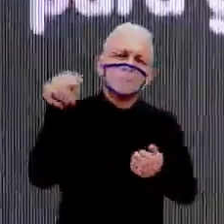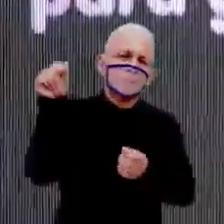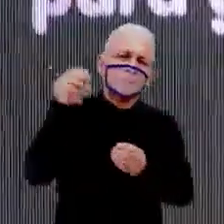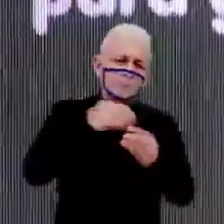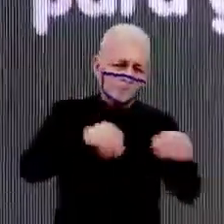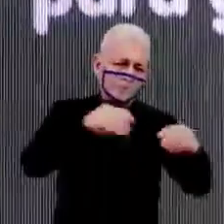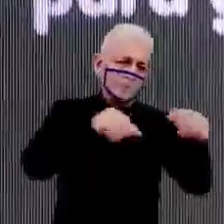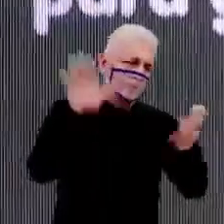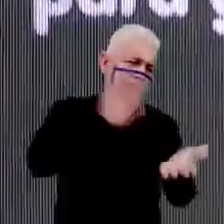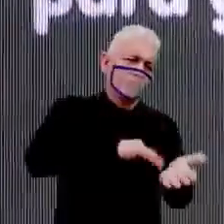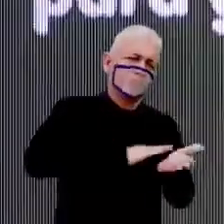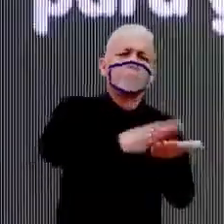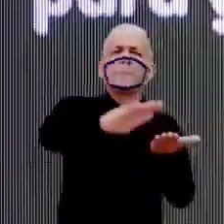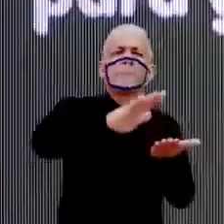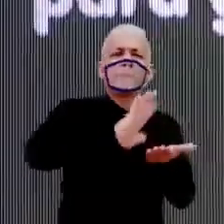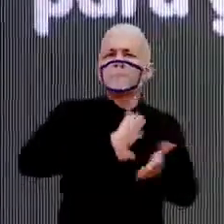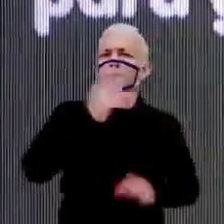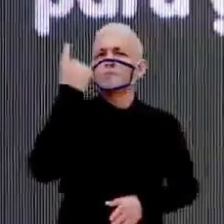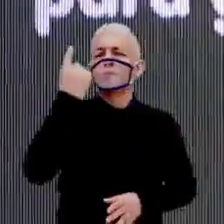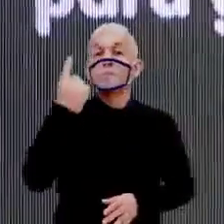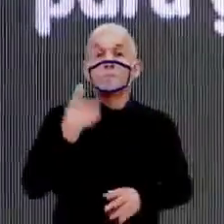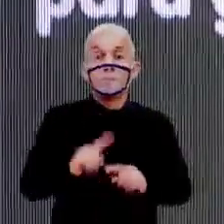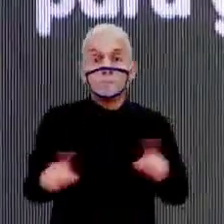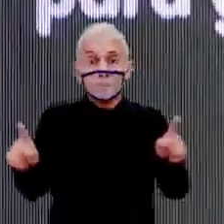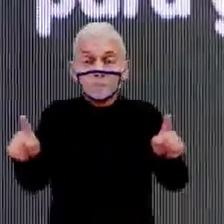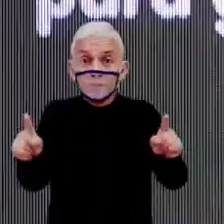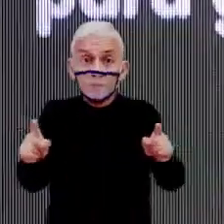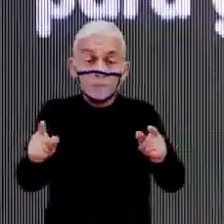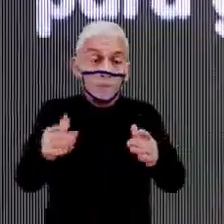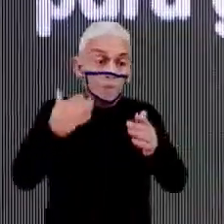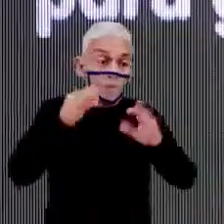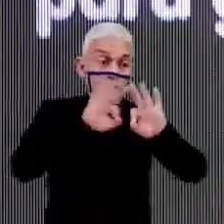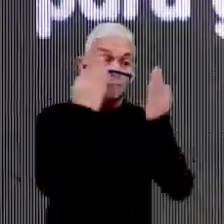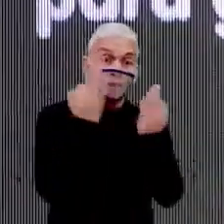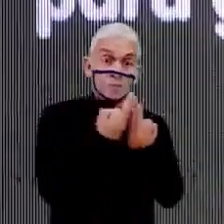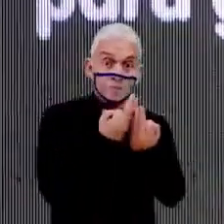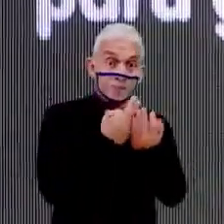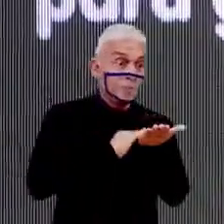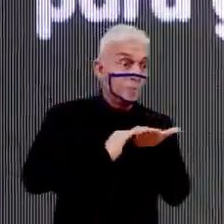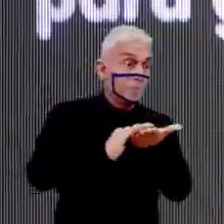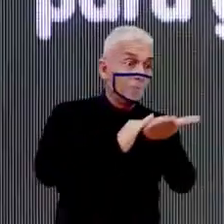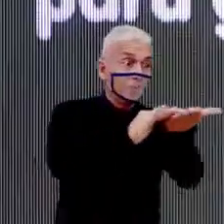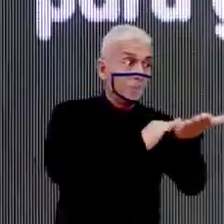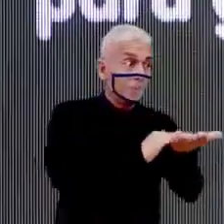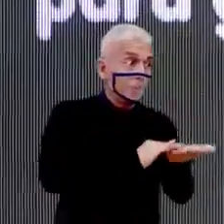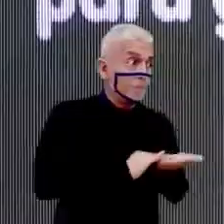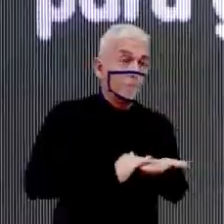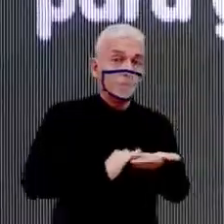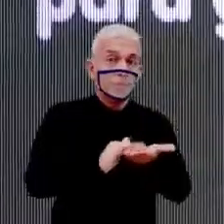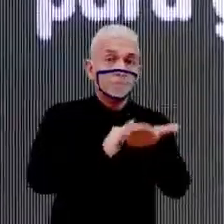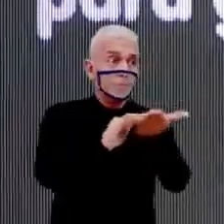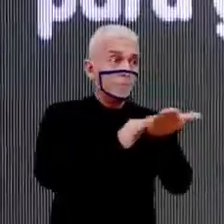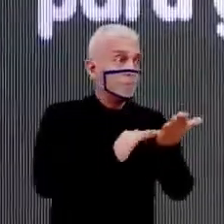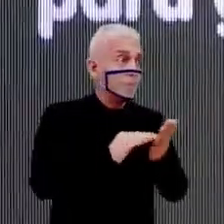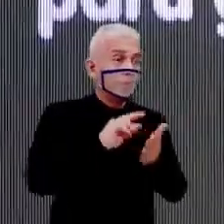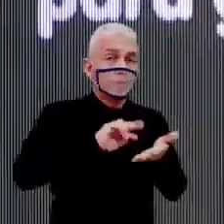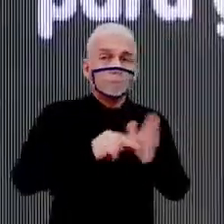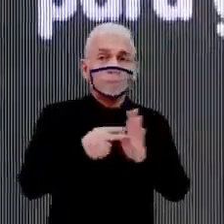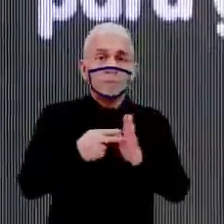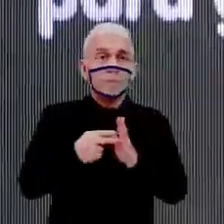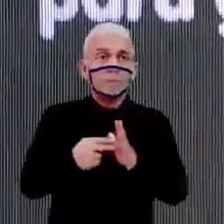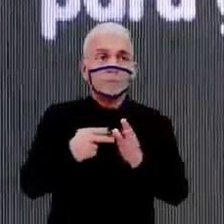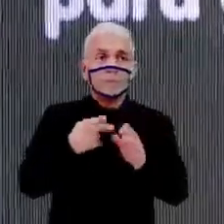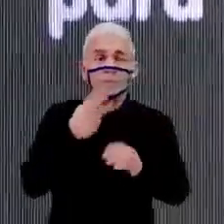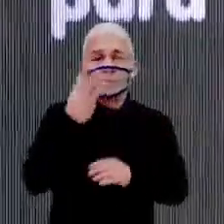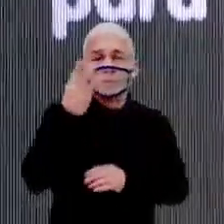cemento rígido, un concreto rígido. Pero la realidad es que para muchas familias eso es la culminación